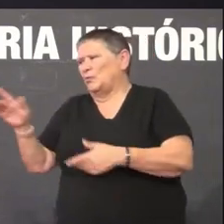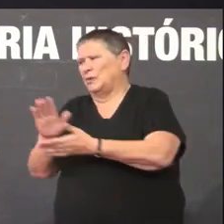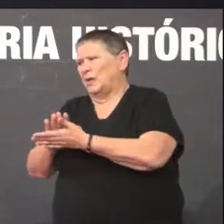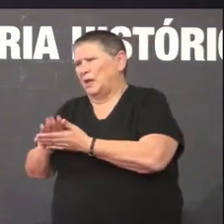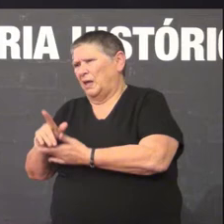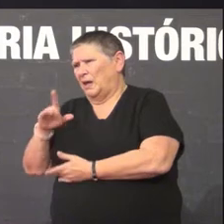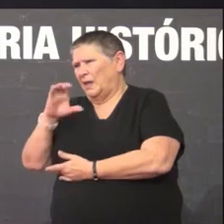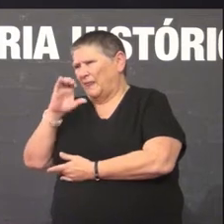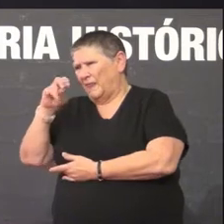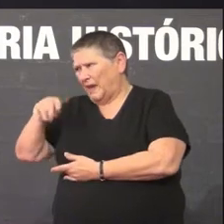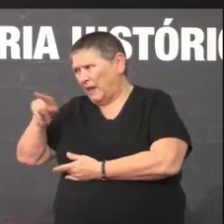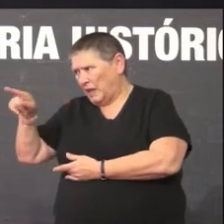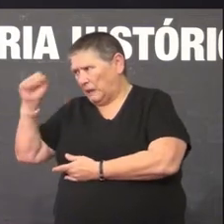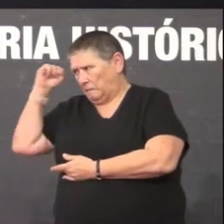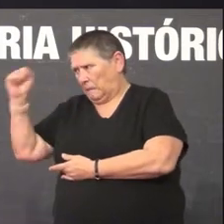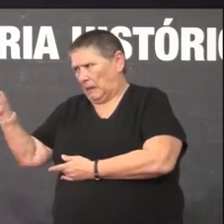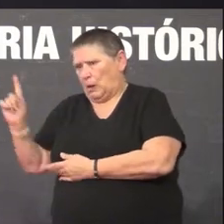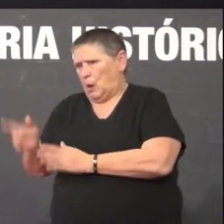matarte.